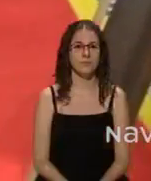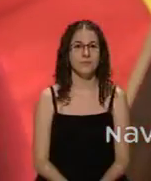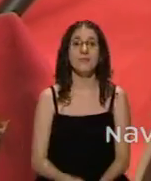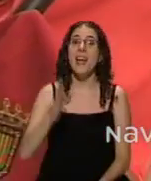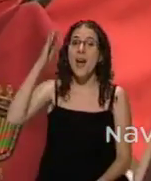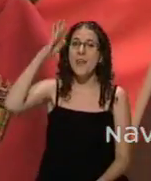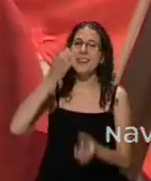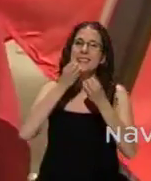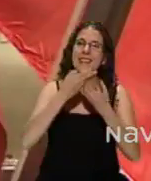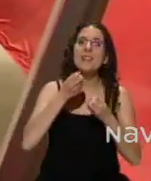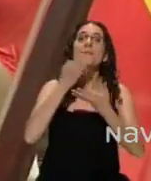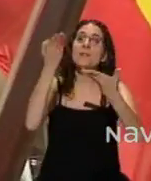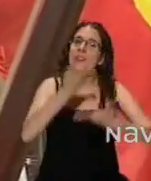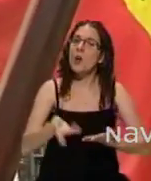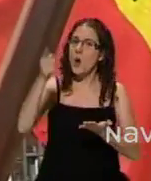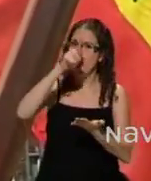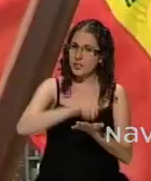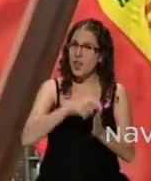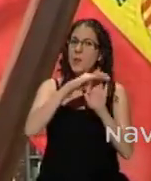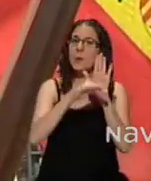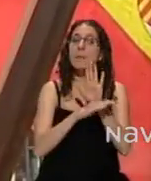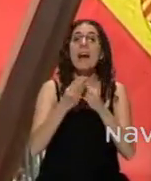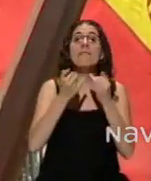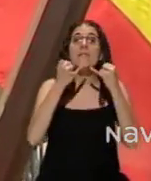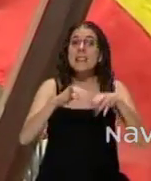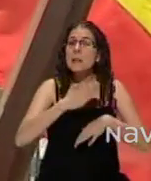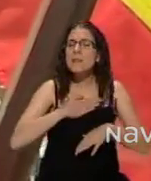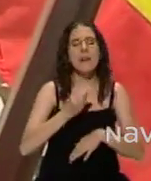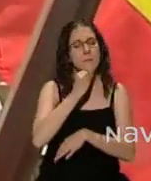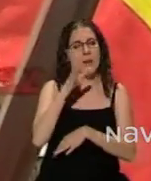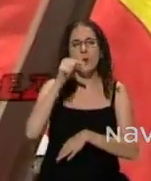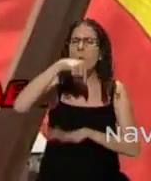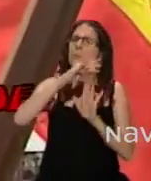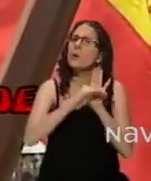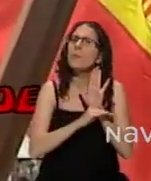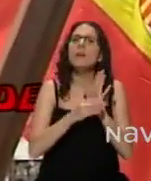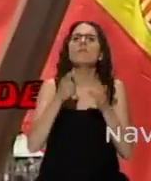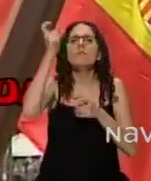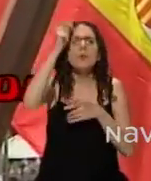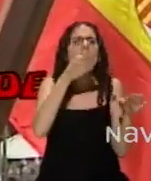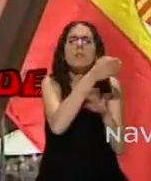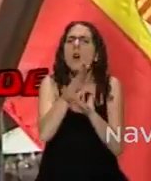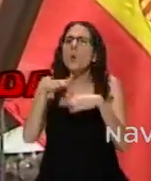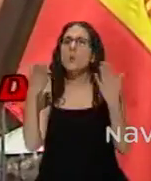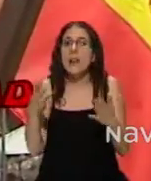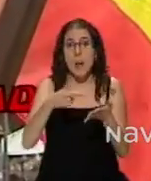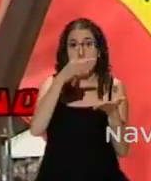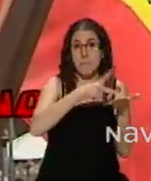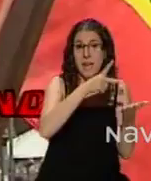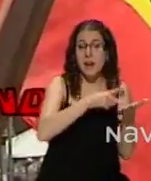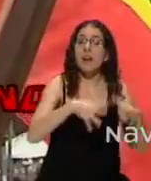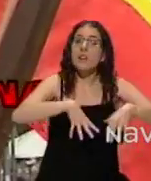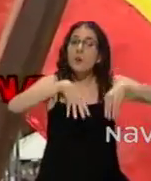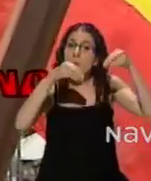Hola, ¿qué tal? Bienvenidos a una nueva edición de Mis Fiestas Las Mejores. En el programa de hoy vamos a recorrer las localidades de Viana, de Irurzun